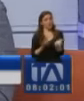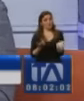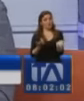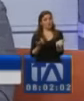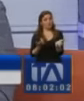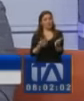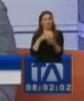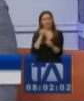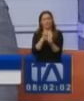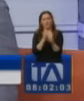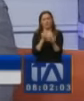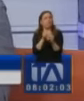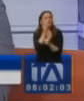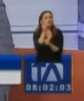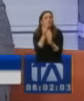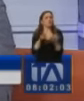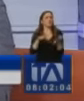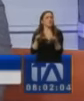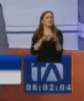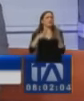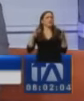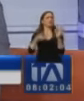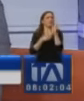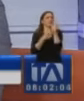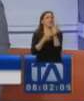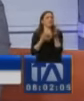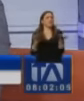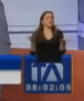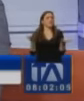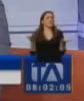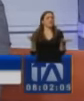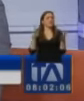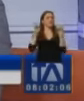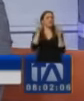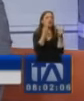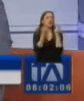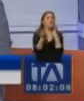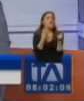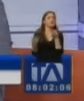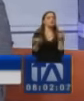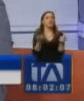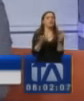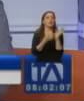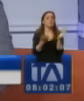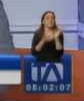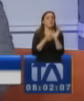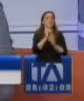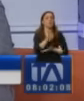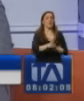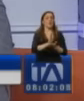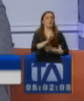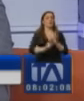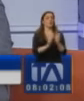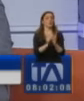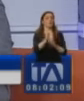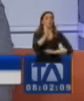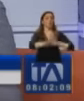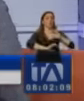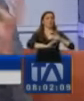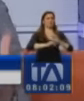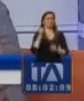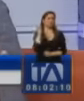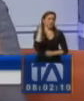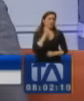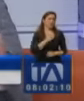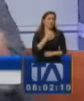unos grandes espacios públicos. Yo creo que el debate tiene que ir un poco hacia otro lado. La gente del condado tiene todo el derecho de estar